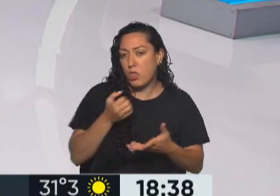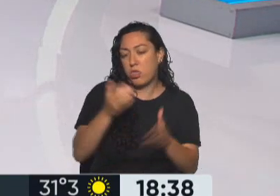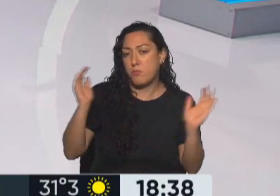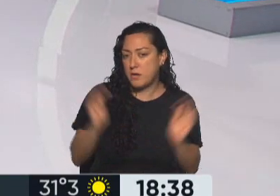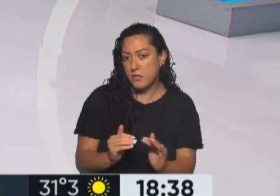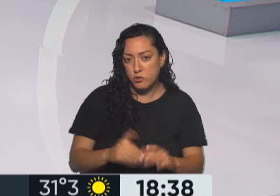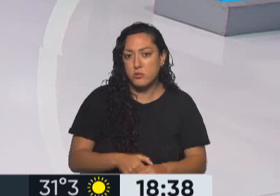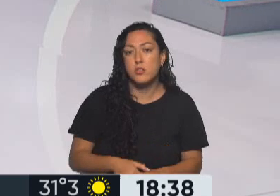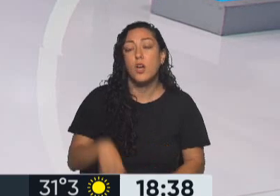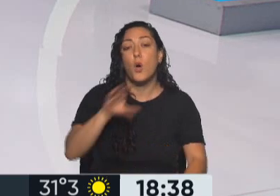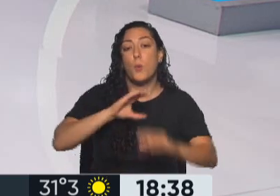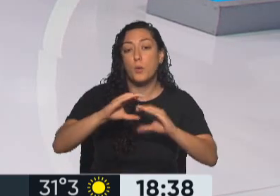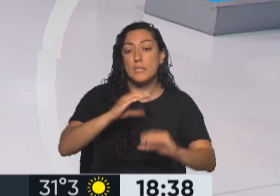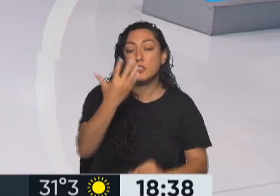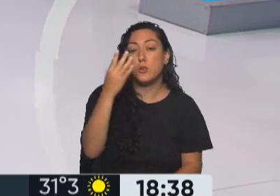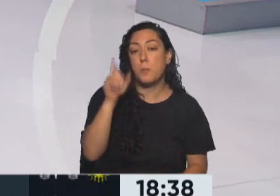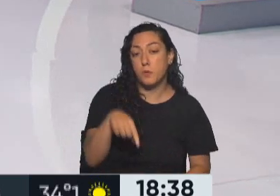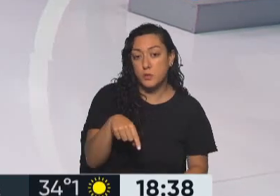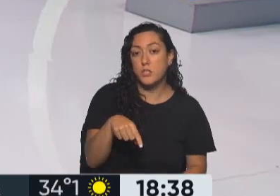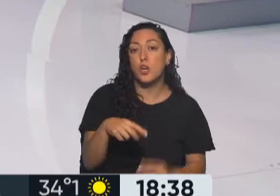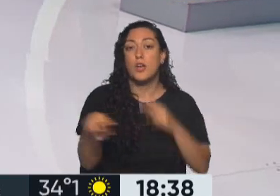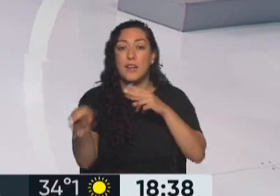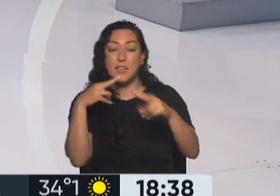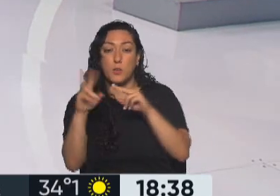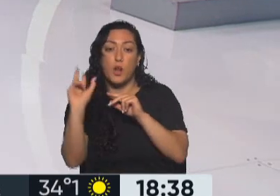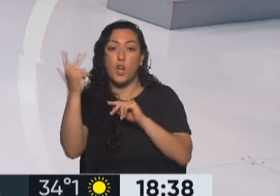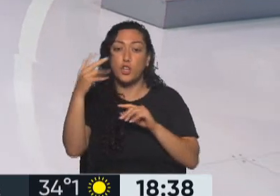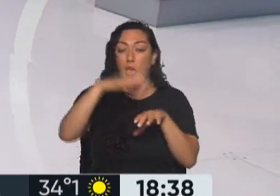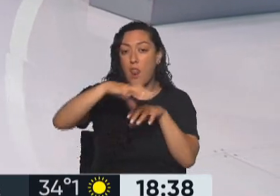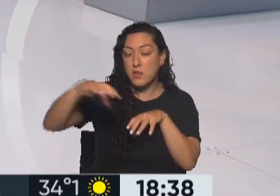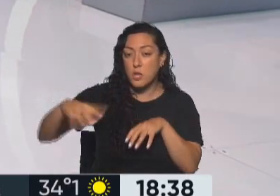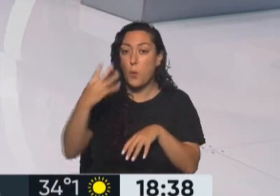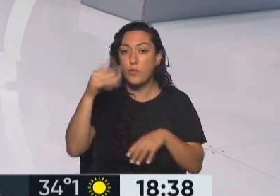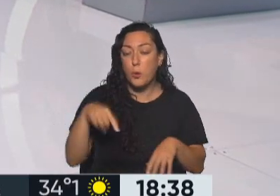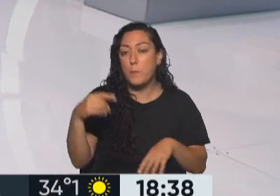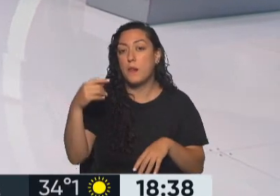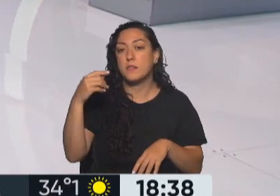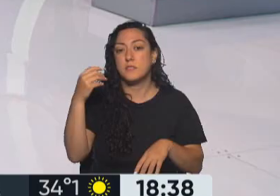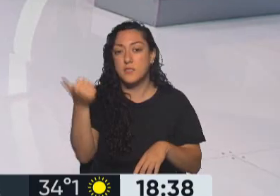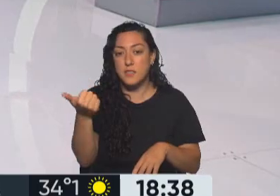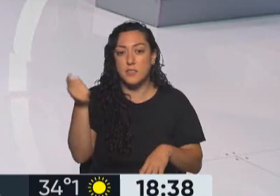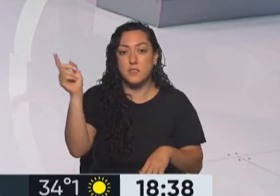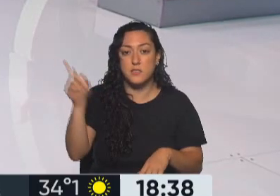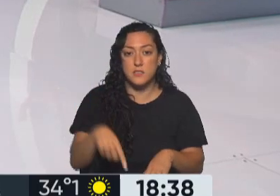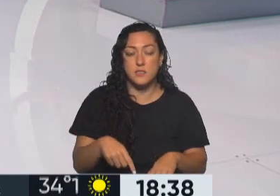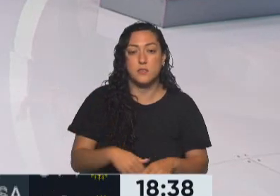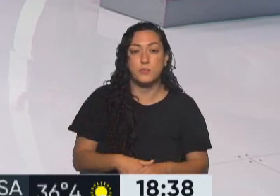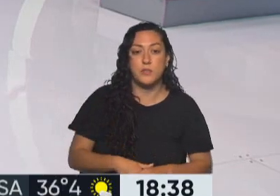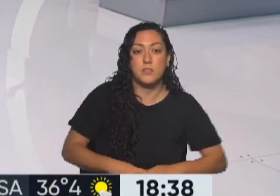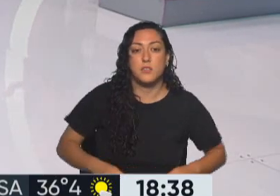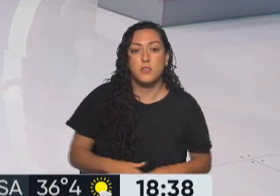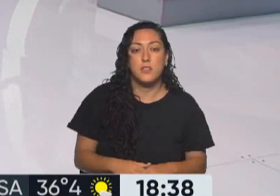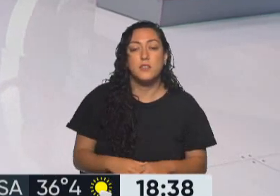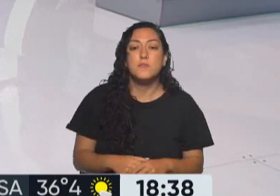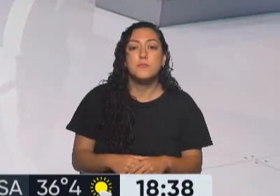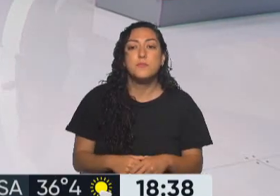por comunicaciones con un 5%, restaurantes, hoteles con un 4,2%. Este indicador fue el que más presionó